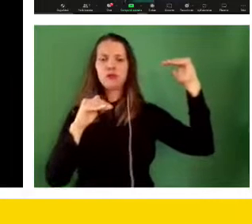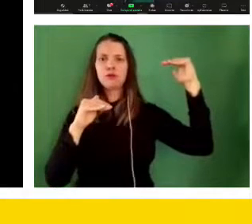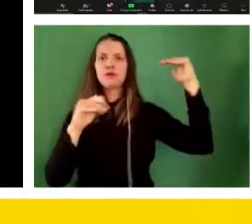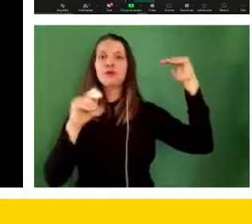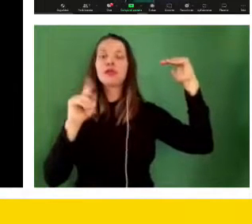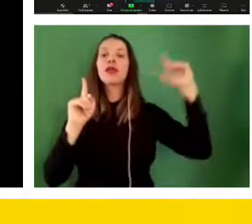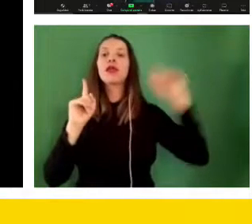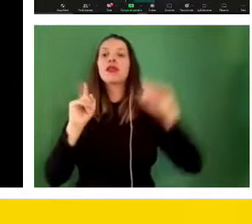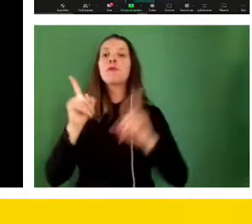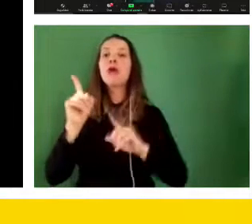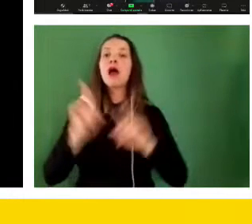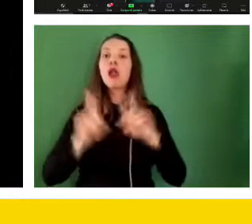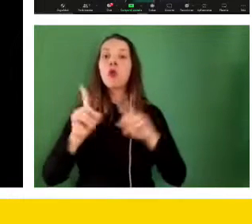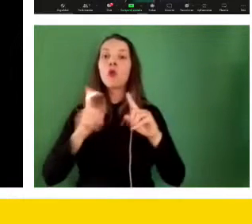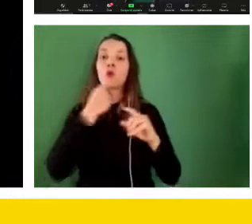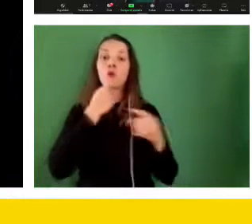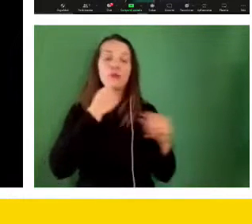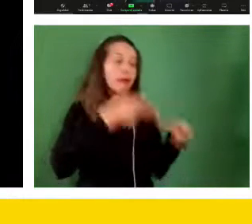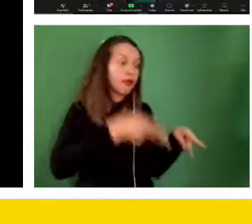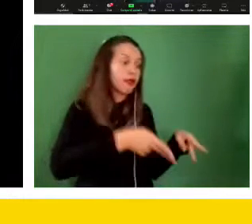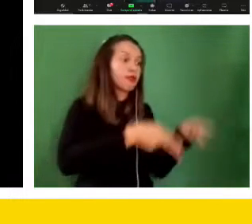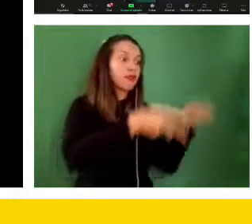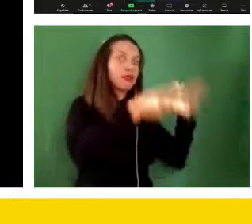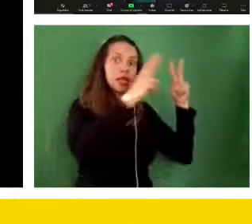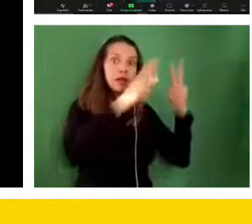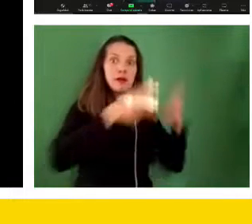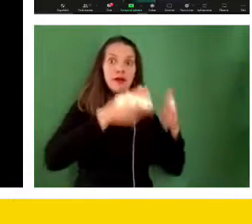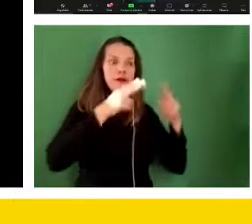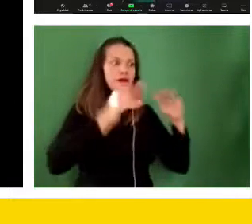desarrollado inclusive edificios bastante más altos.